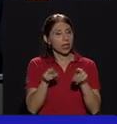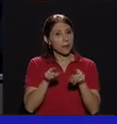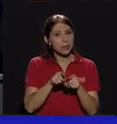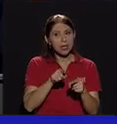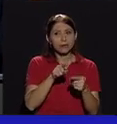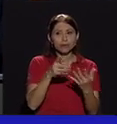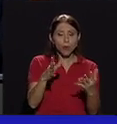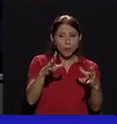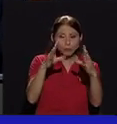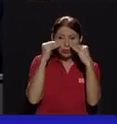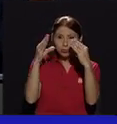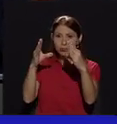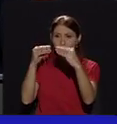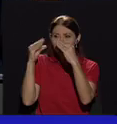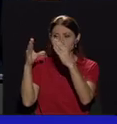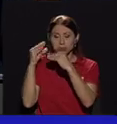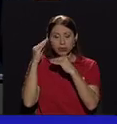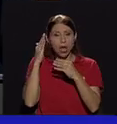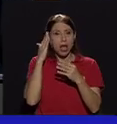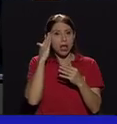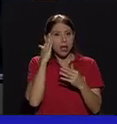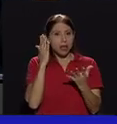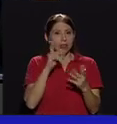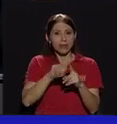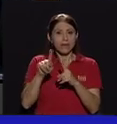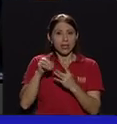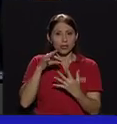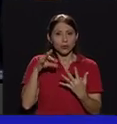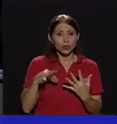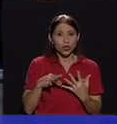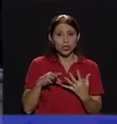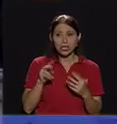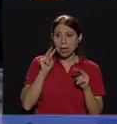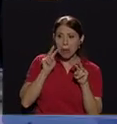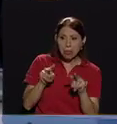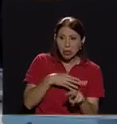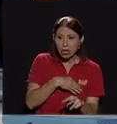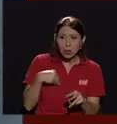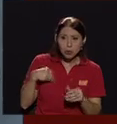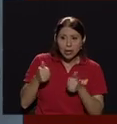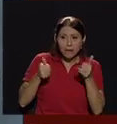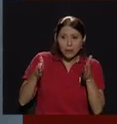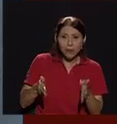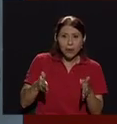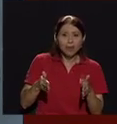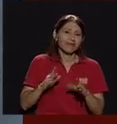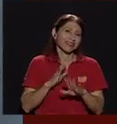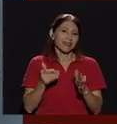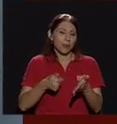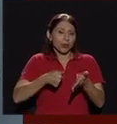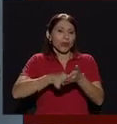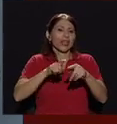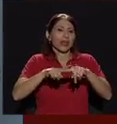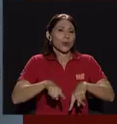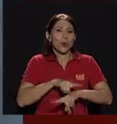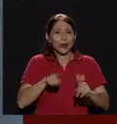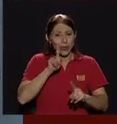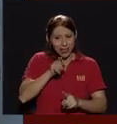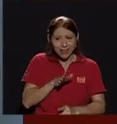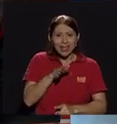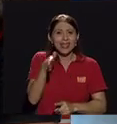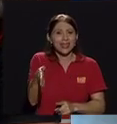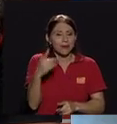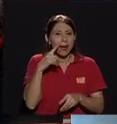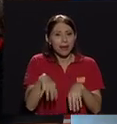puede informar, conocer las diferentes opciones. Si ninguna le gusta, pues vota nulo, pero tiene que ir a la urna a defender el derecho.